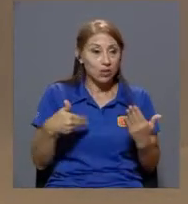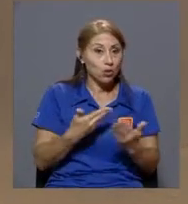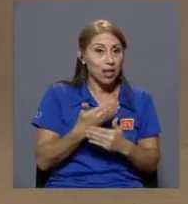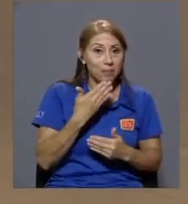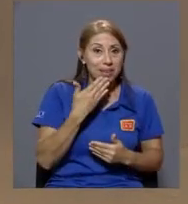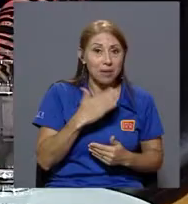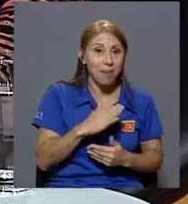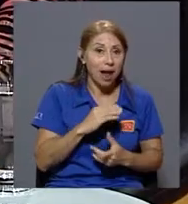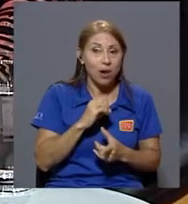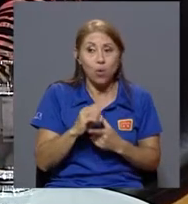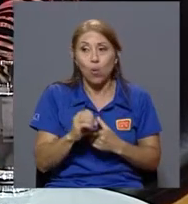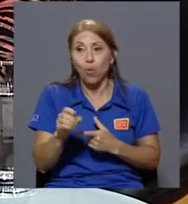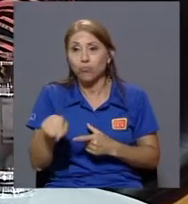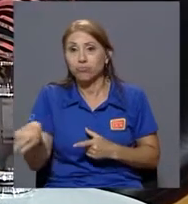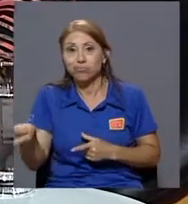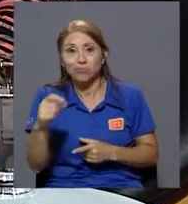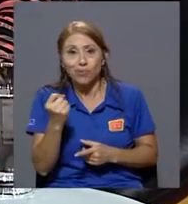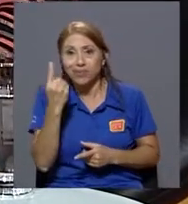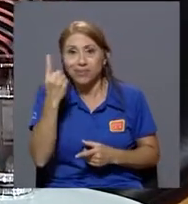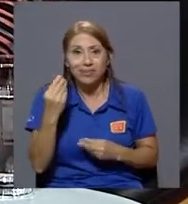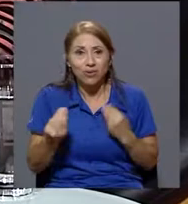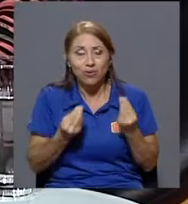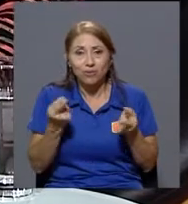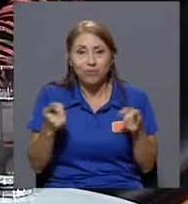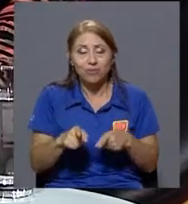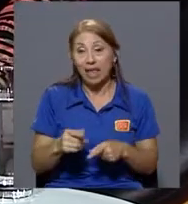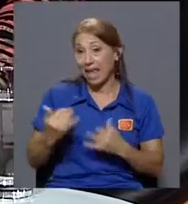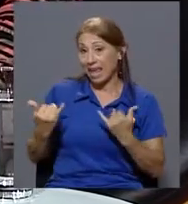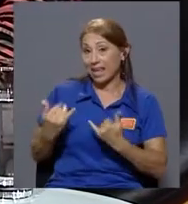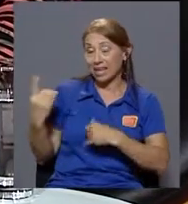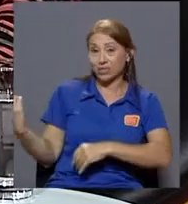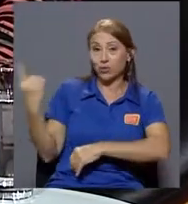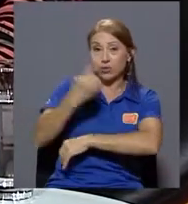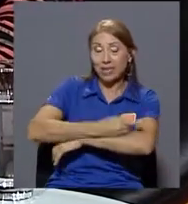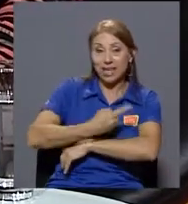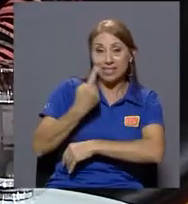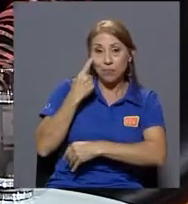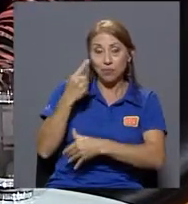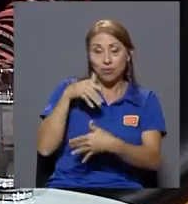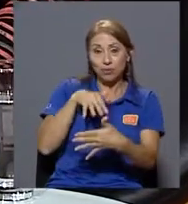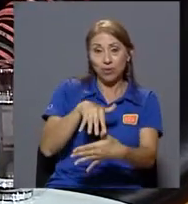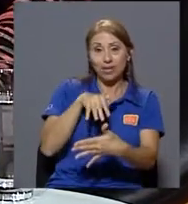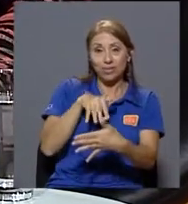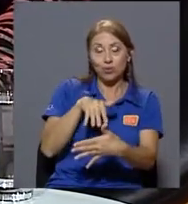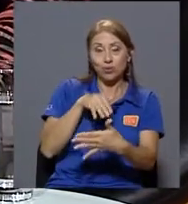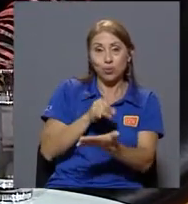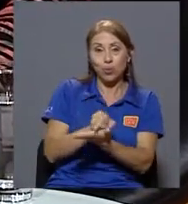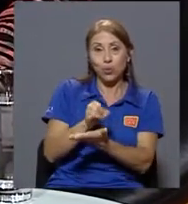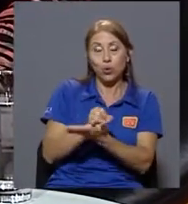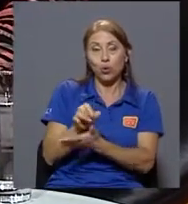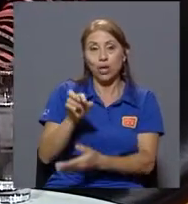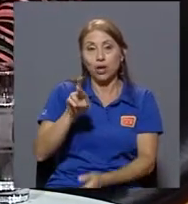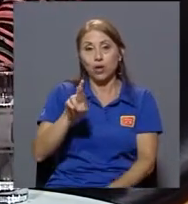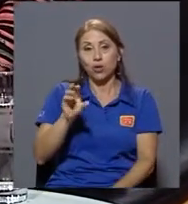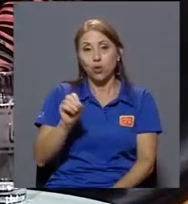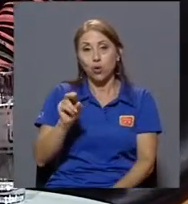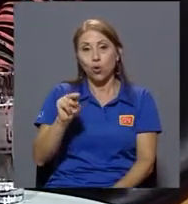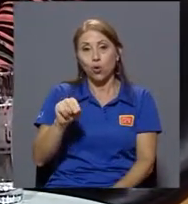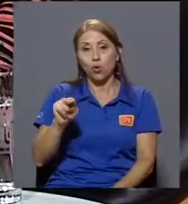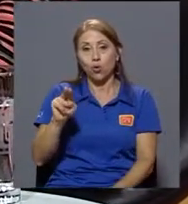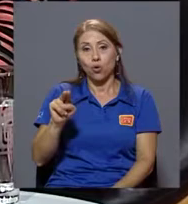va la cosa. Y en estos días que hemos visto el estudio de Ronulfo y algún otro muchacho, no recuerdo el nombre, me va a